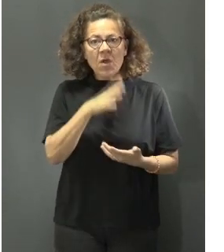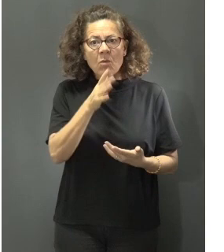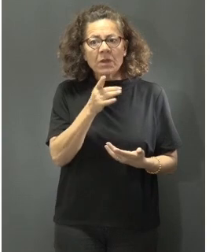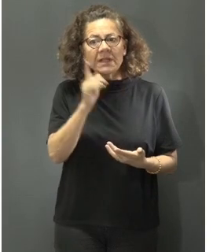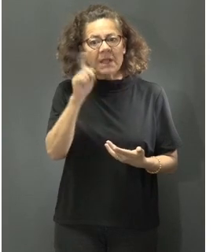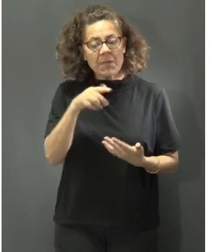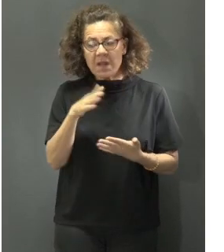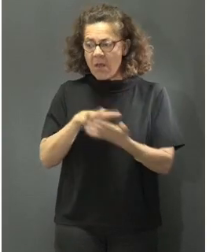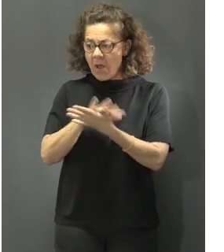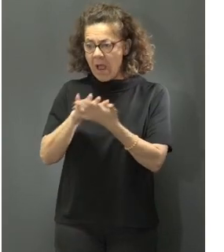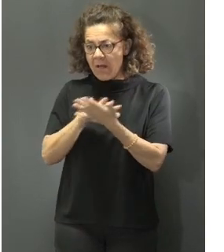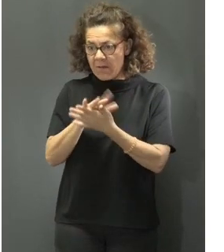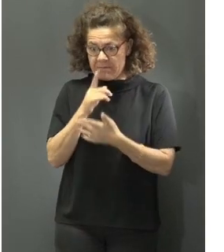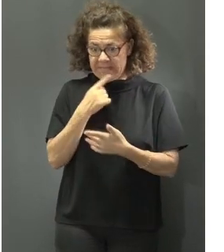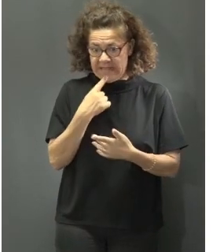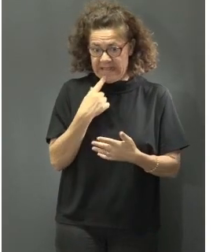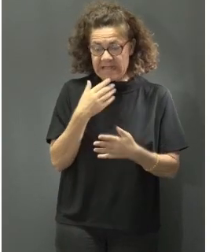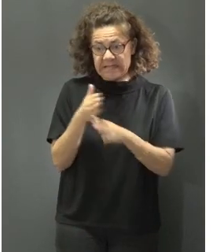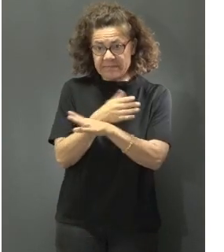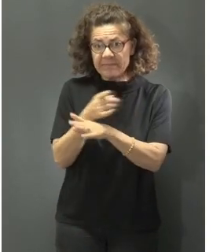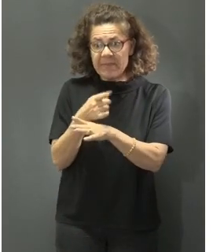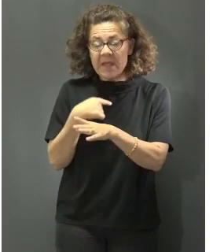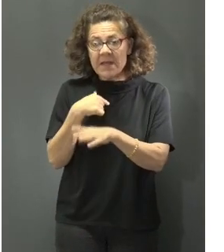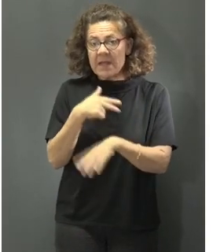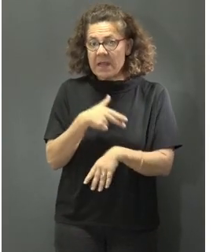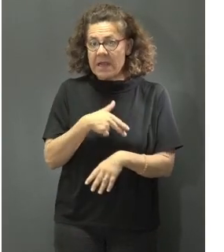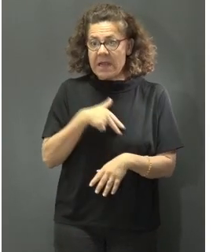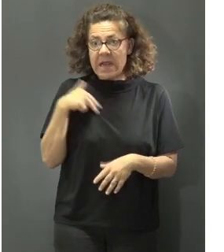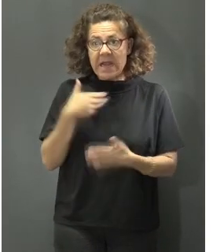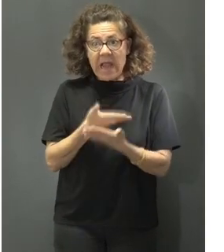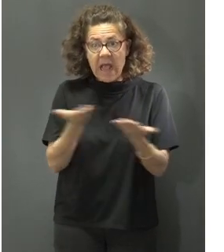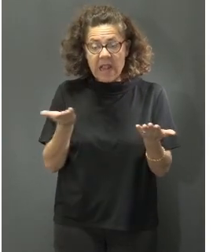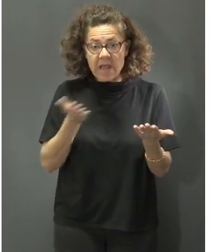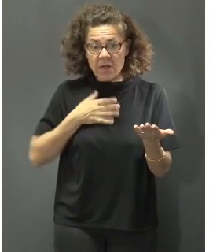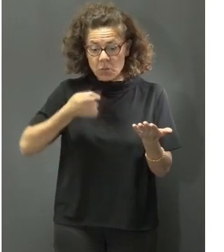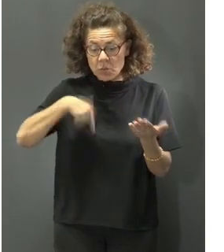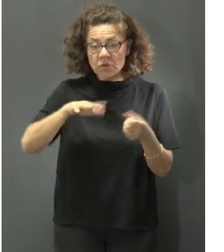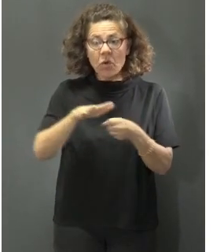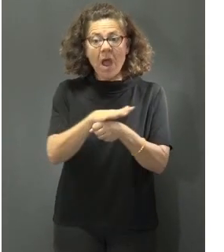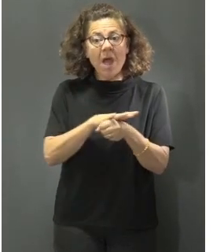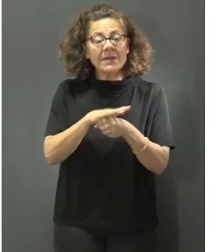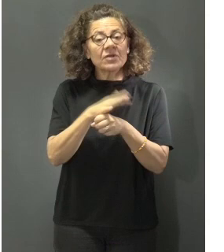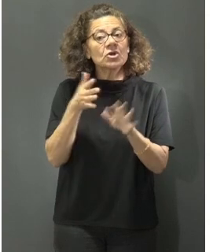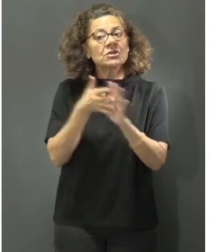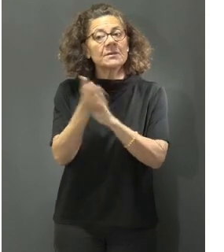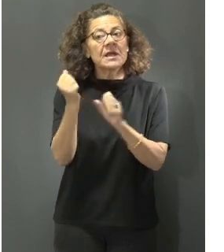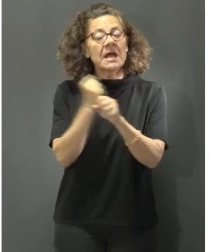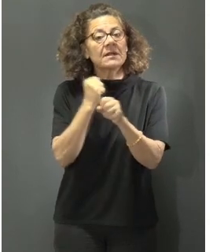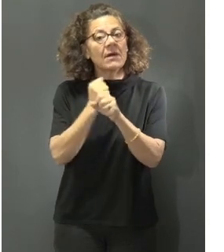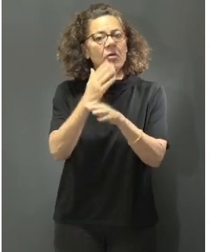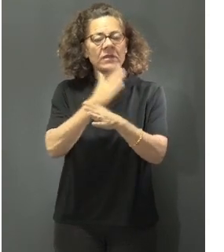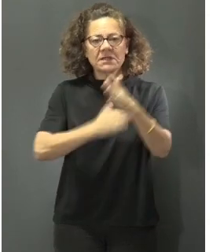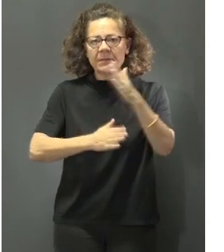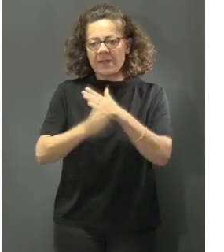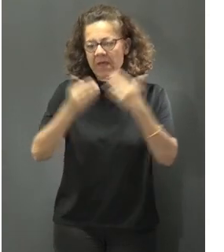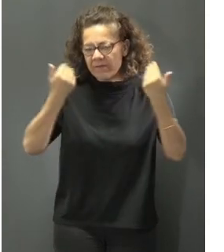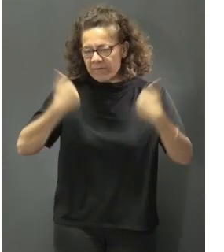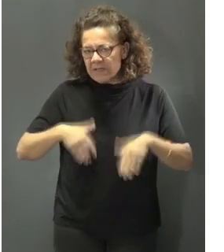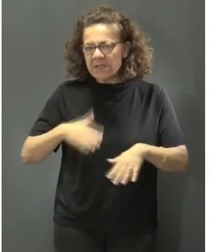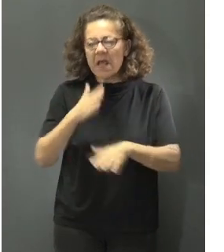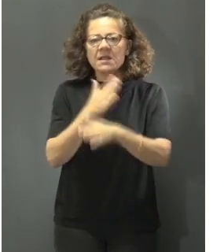también con lo que comentabas tú, en general en el ámbito nuestro se ha trabajado discapacidad física,